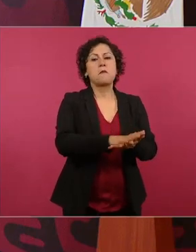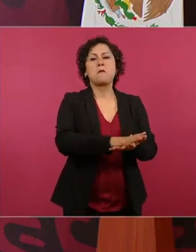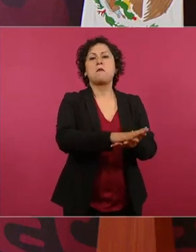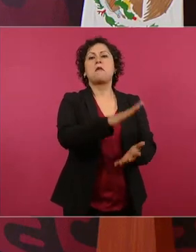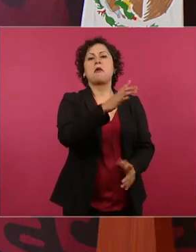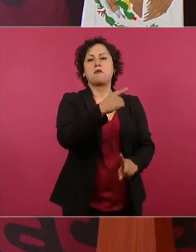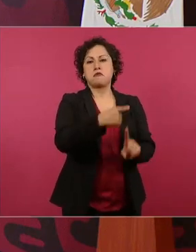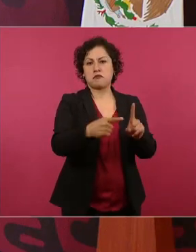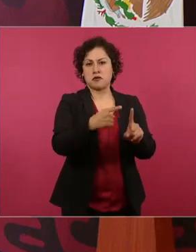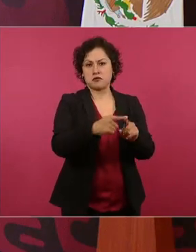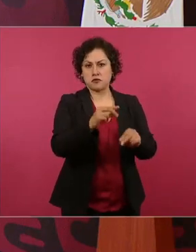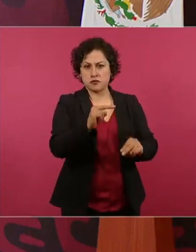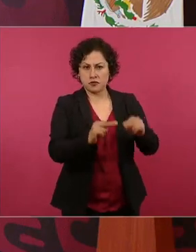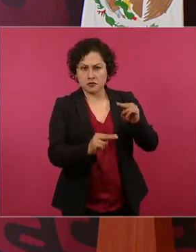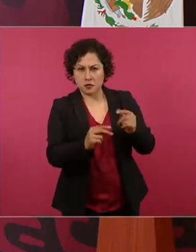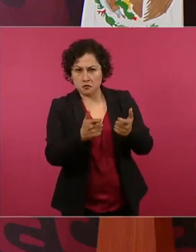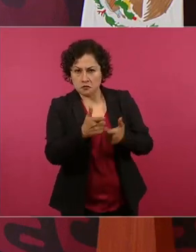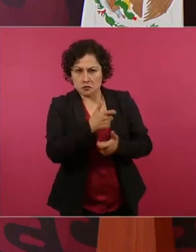sector nada más